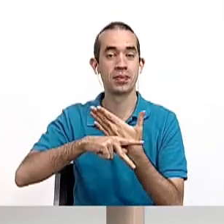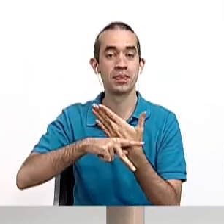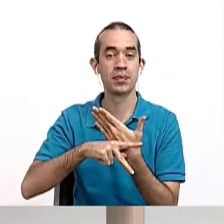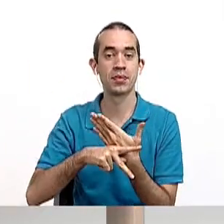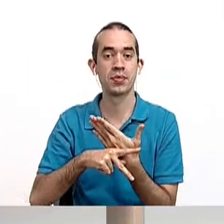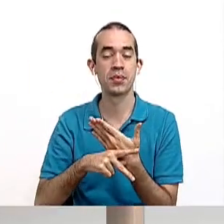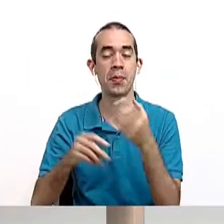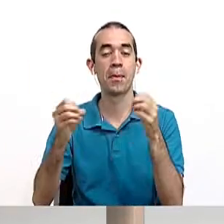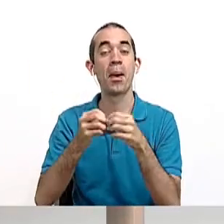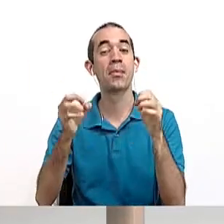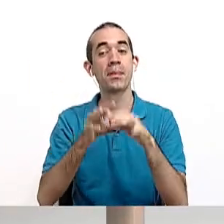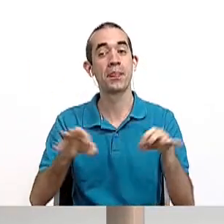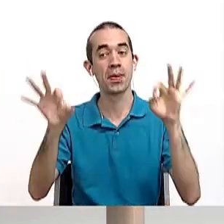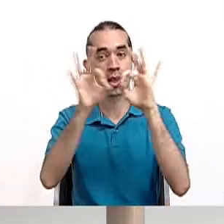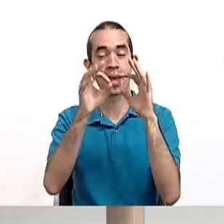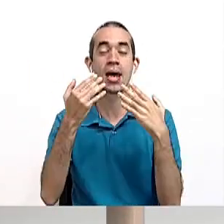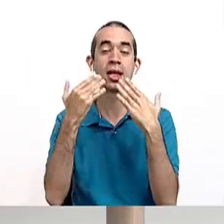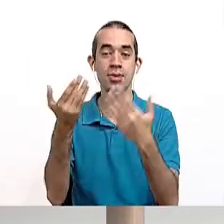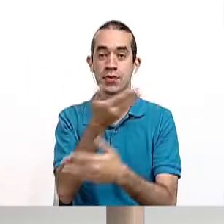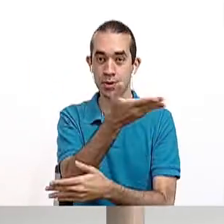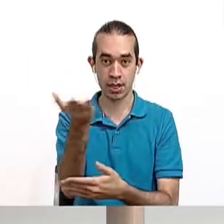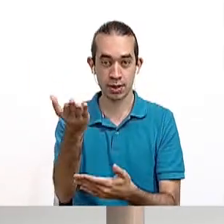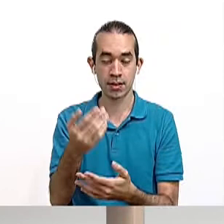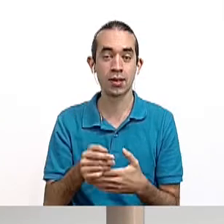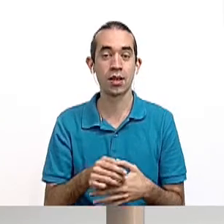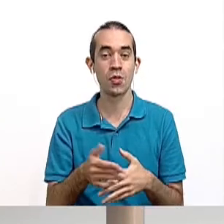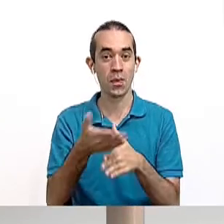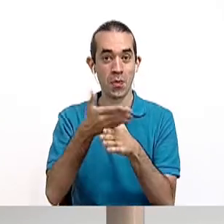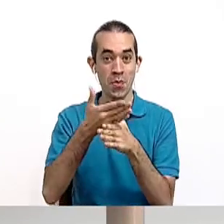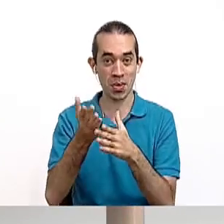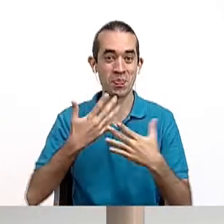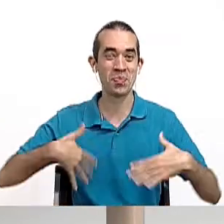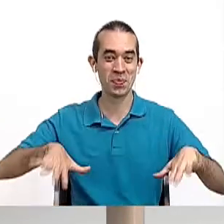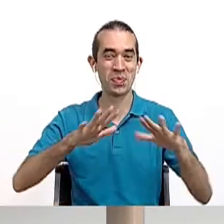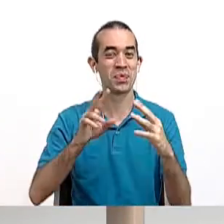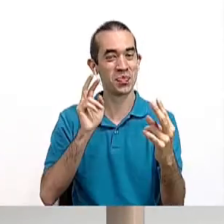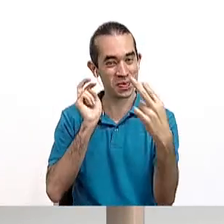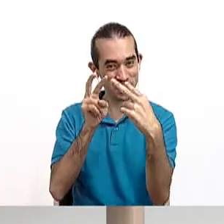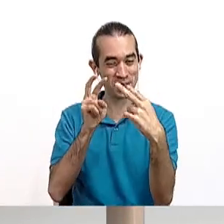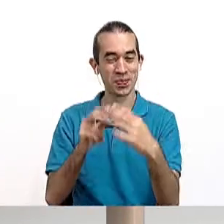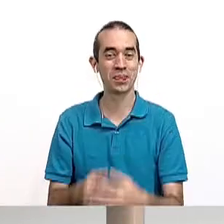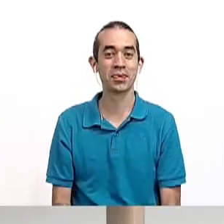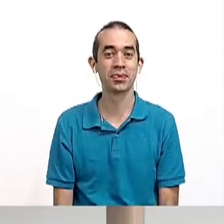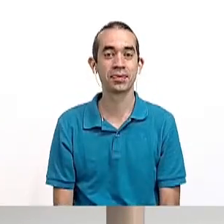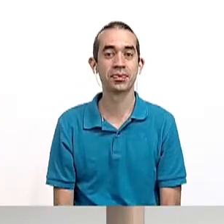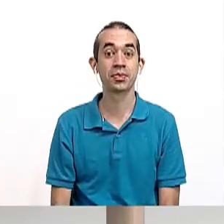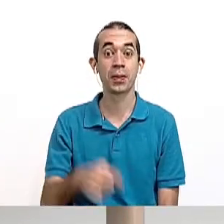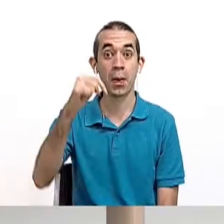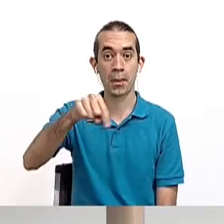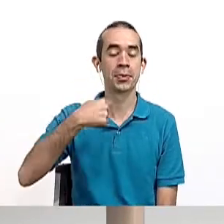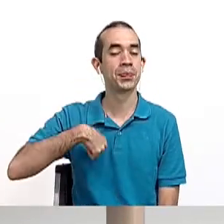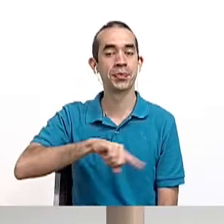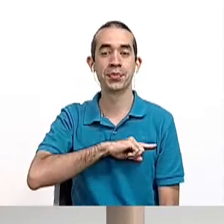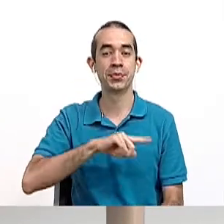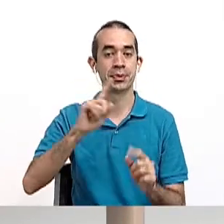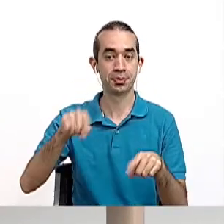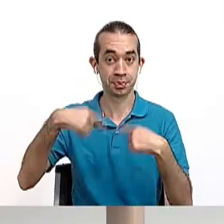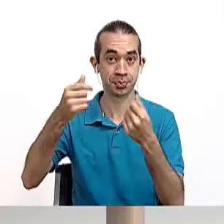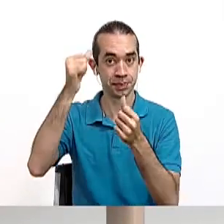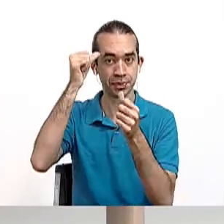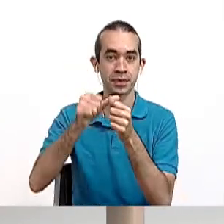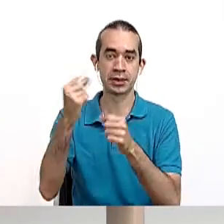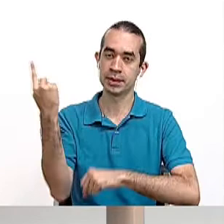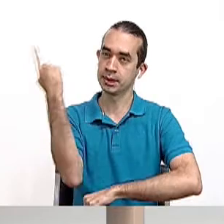Y sobre todo, gracias a ustedes por compartir estos espacios con nosotros. Hoy vamos a recordar una fecha